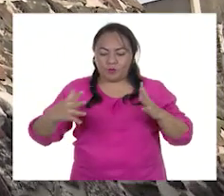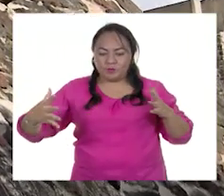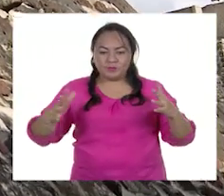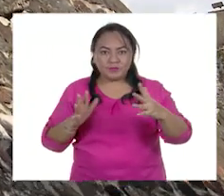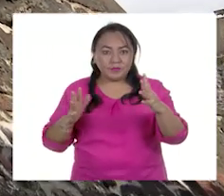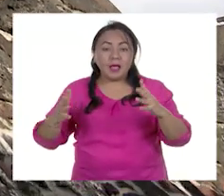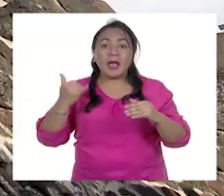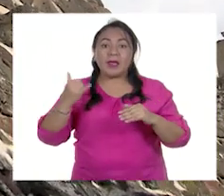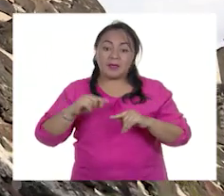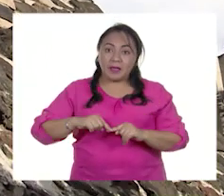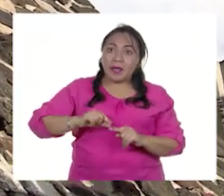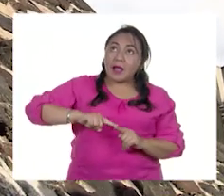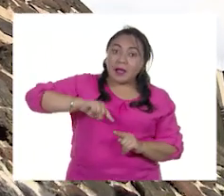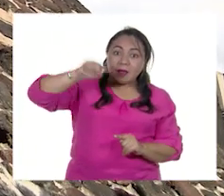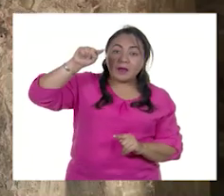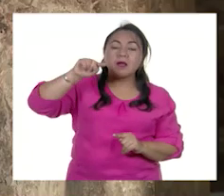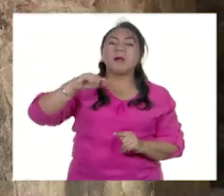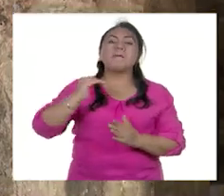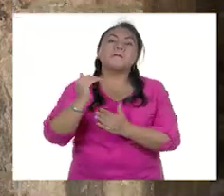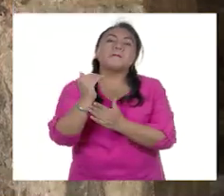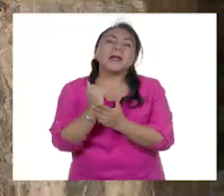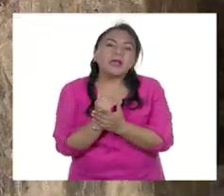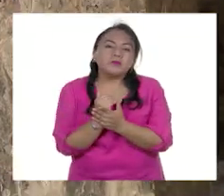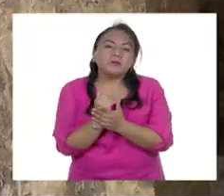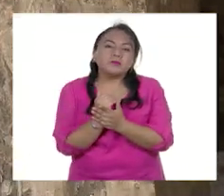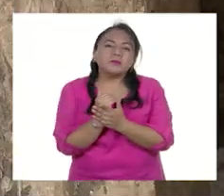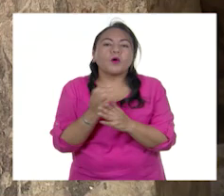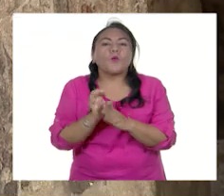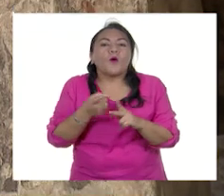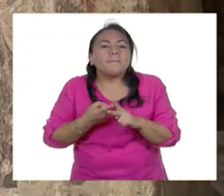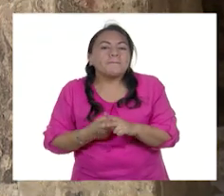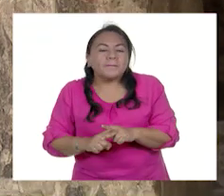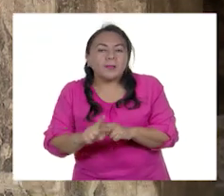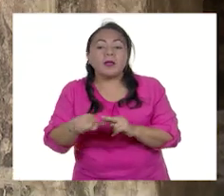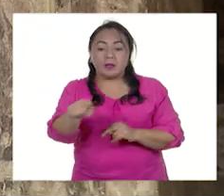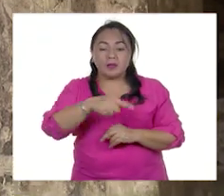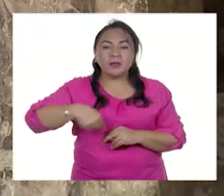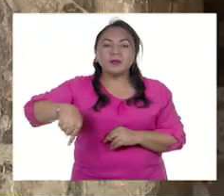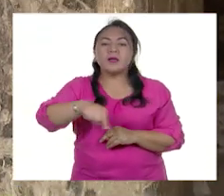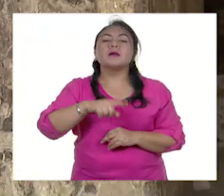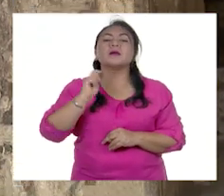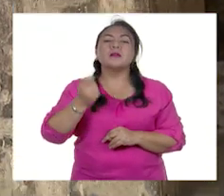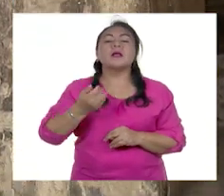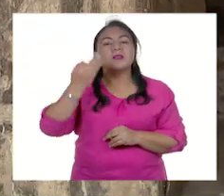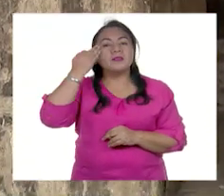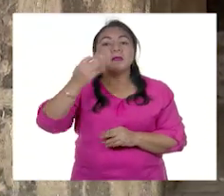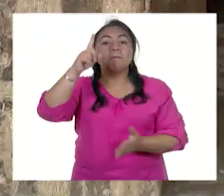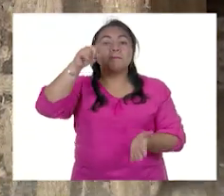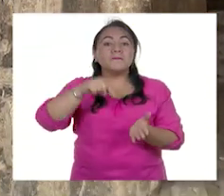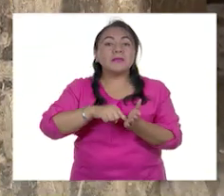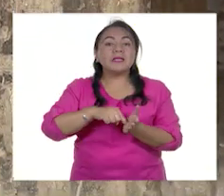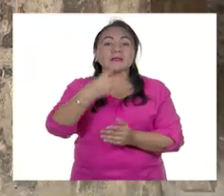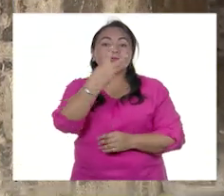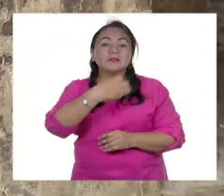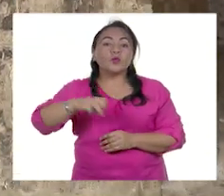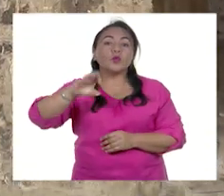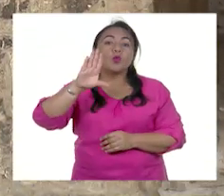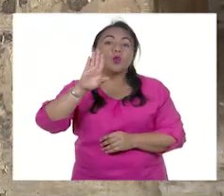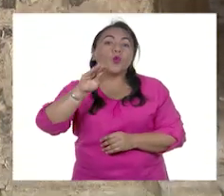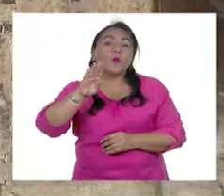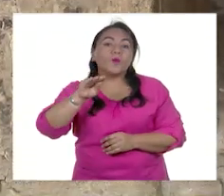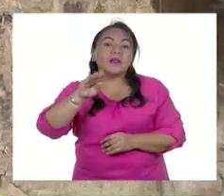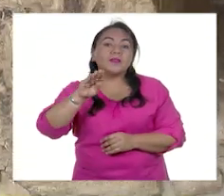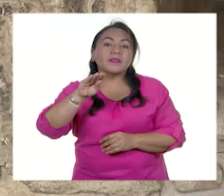edificio eran mucho menores. Por otra parte, esta etapa constructiva la tenemos fechada hacia el año 1390, es